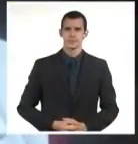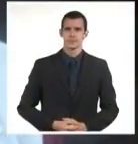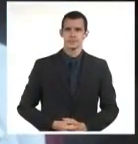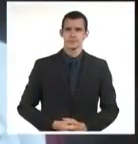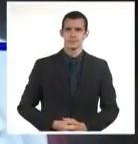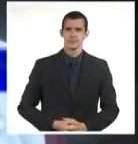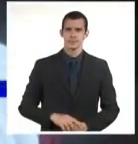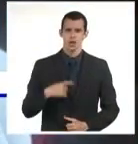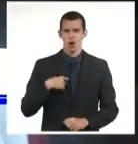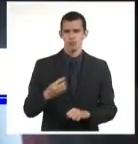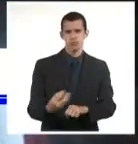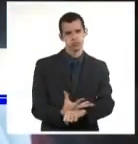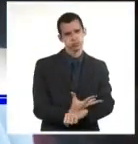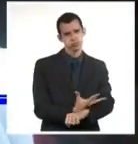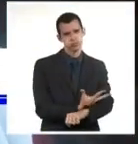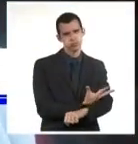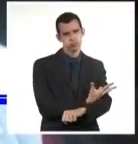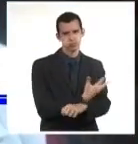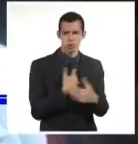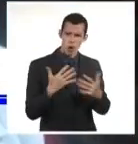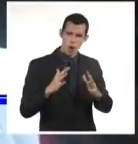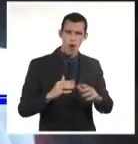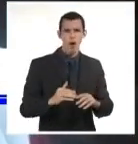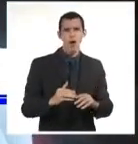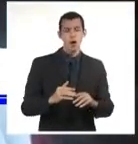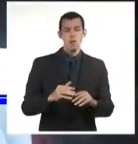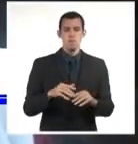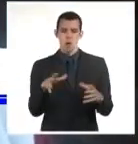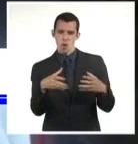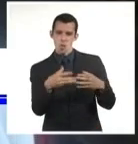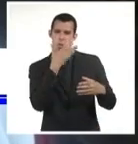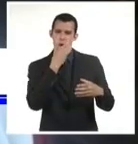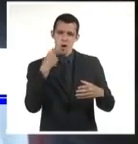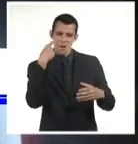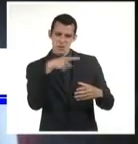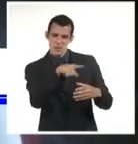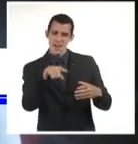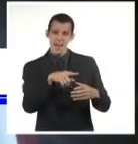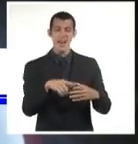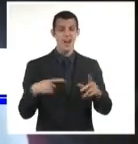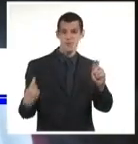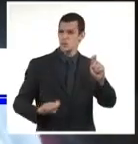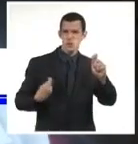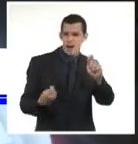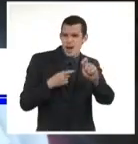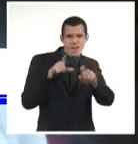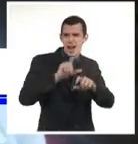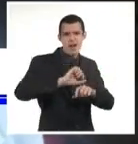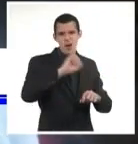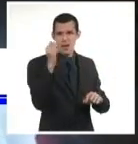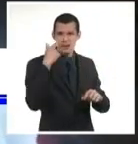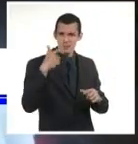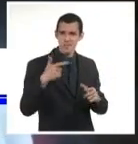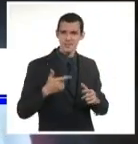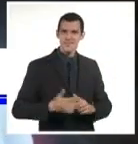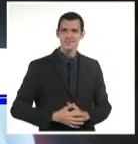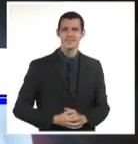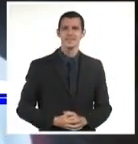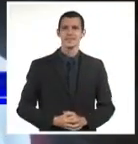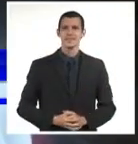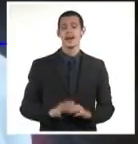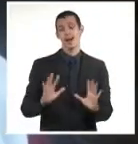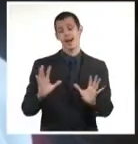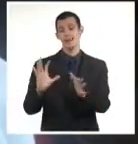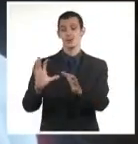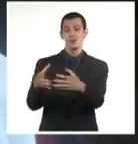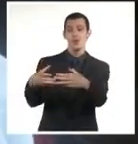bien emocionada y pensar que es un equipo joven que luchó y lo logramos. El equipo de